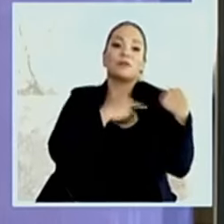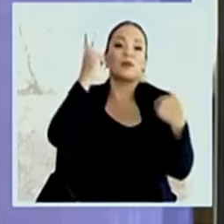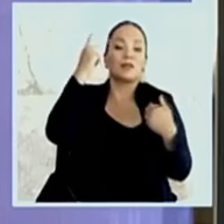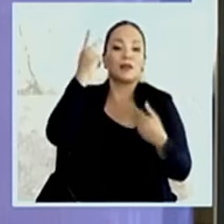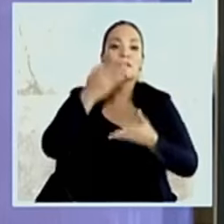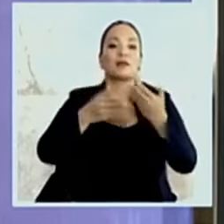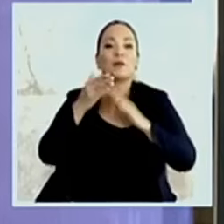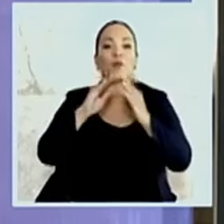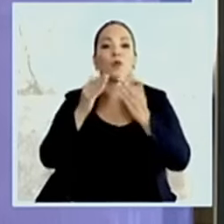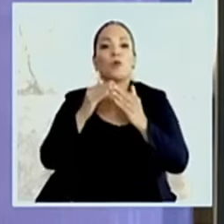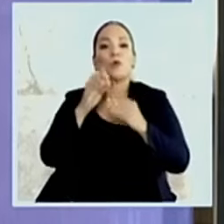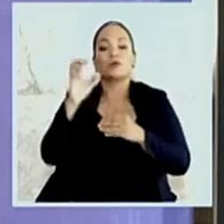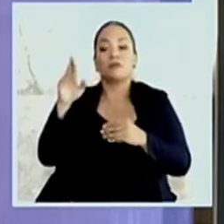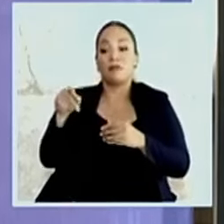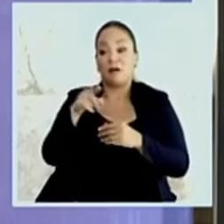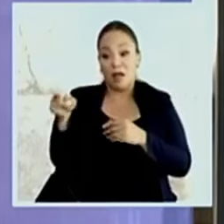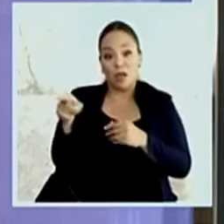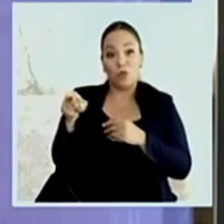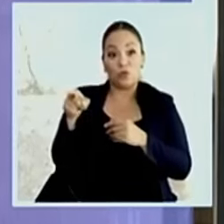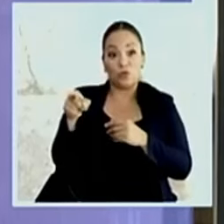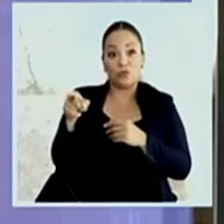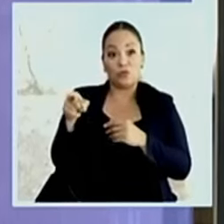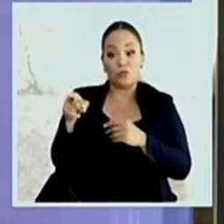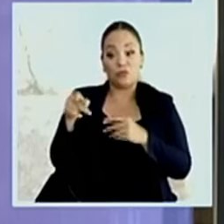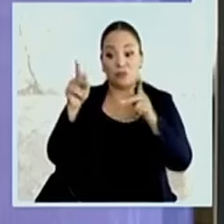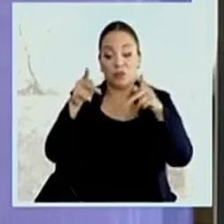avancen. Pero, al final del día,